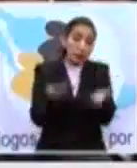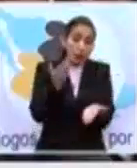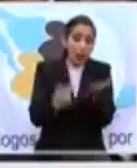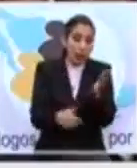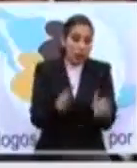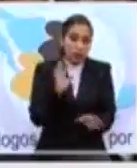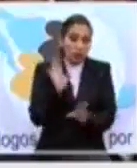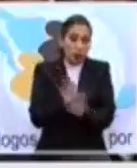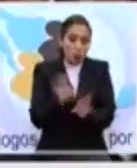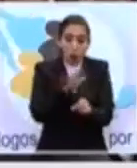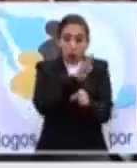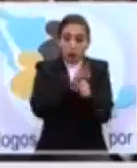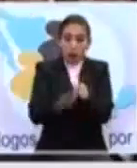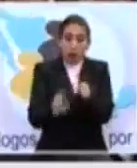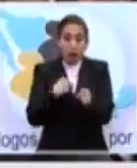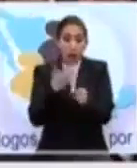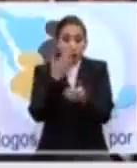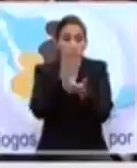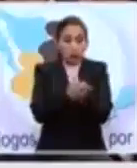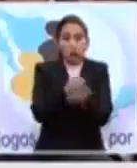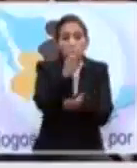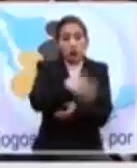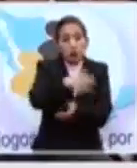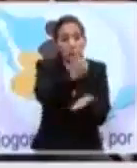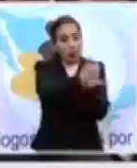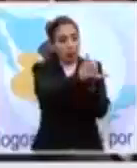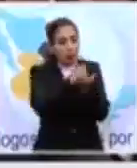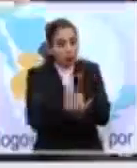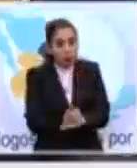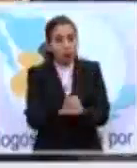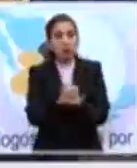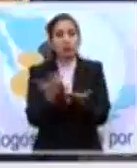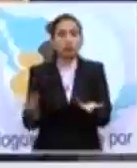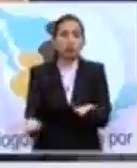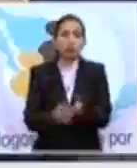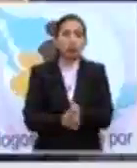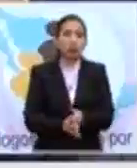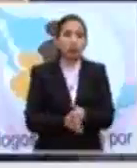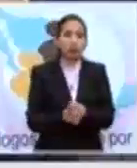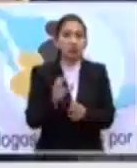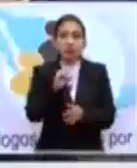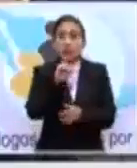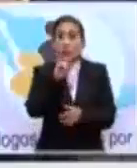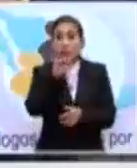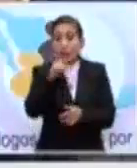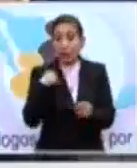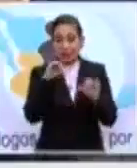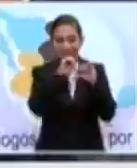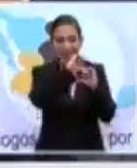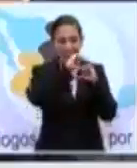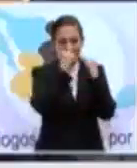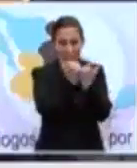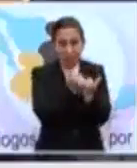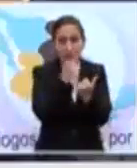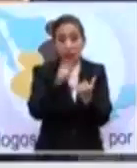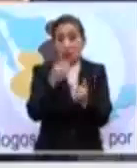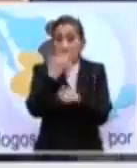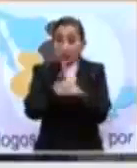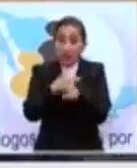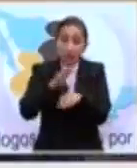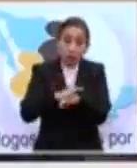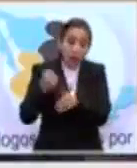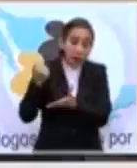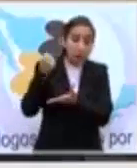no lo tiene la cobertura del Seguro Popular, buscamos ayuda de la beneficencia de las asociaciones civiles, mientras que logramos a tener una mayor inversión en el